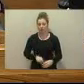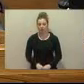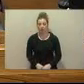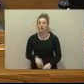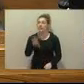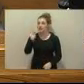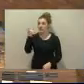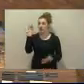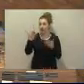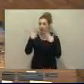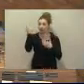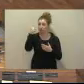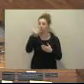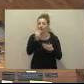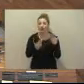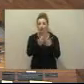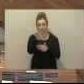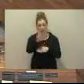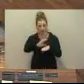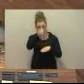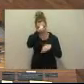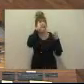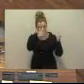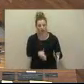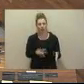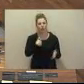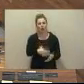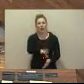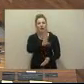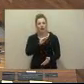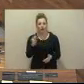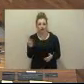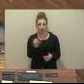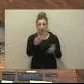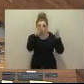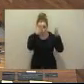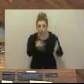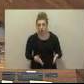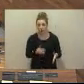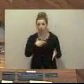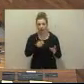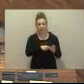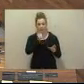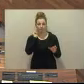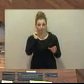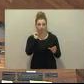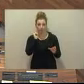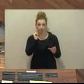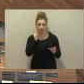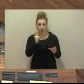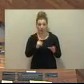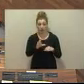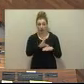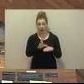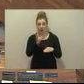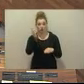Sí, gracias, señor presidente. Buenos días, señor consejero. Entiendo que usted se quiera desvincular de la anterior consejera. Lo